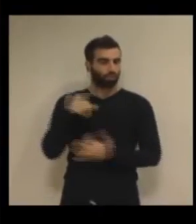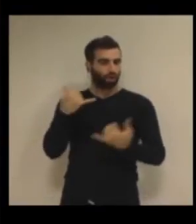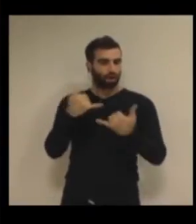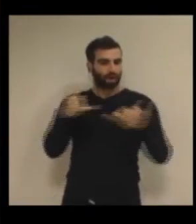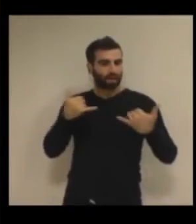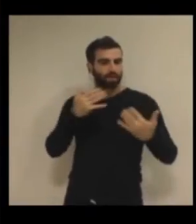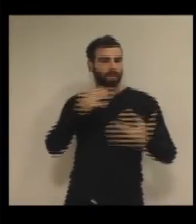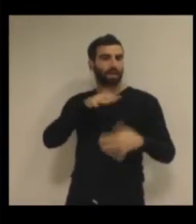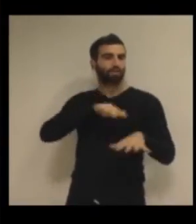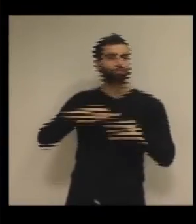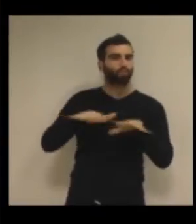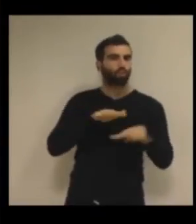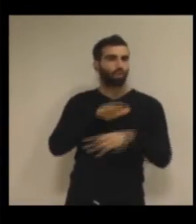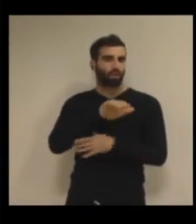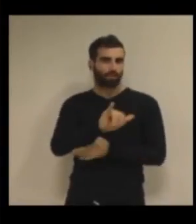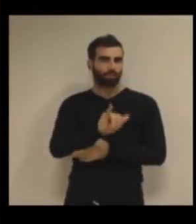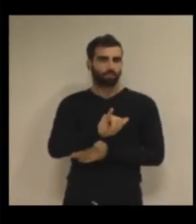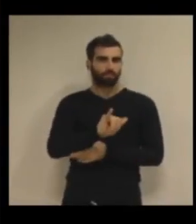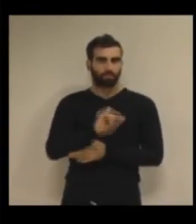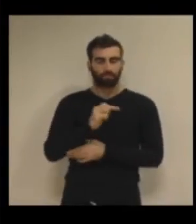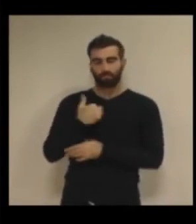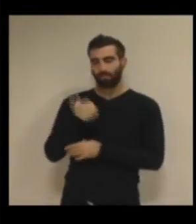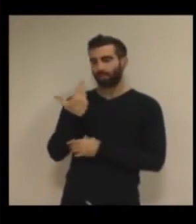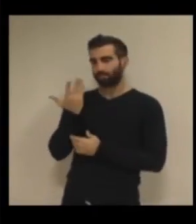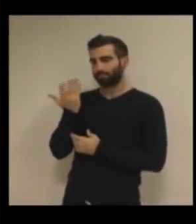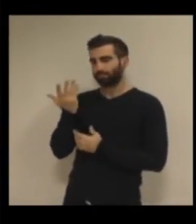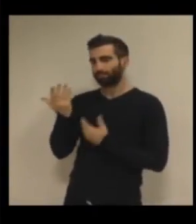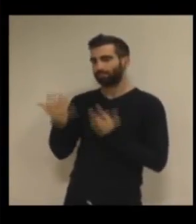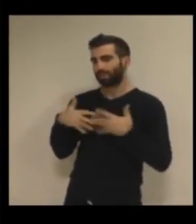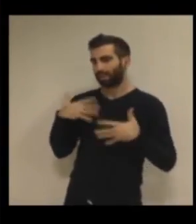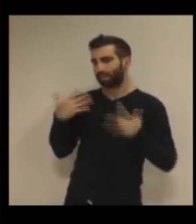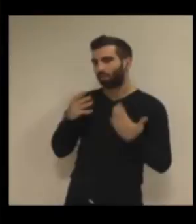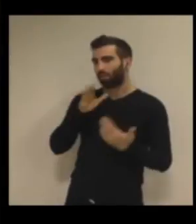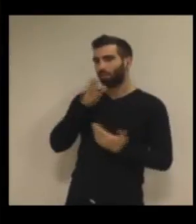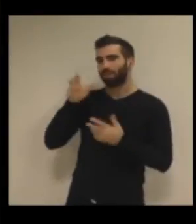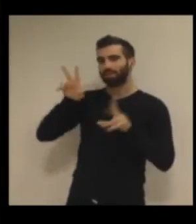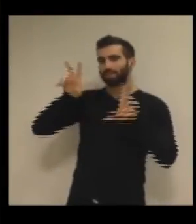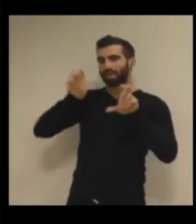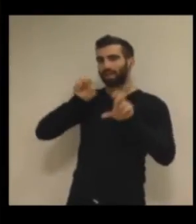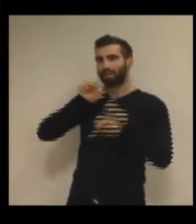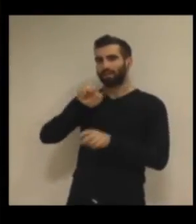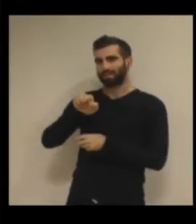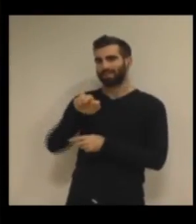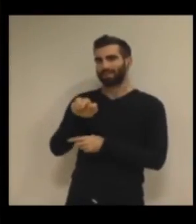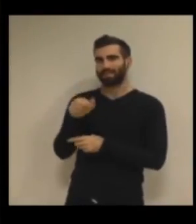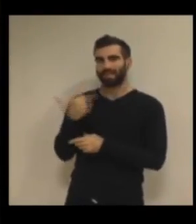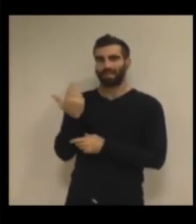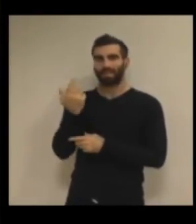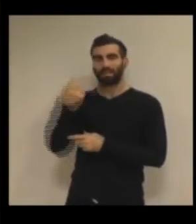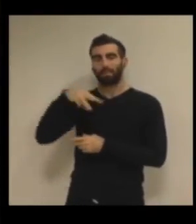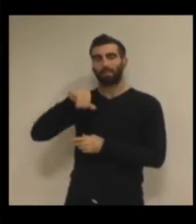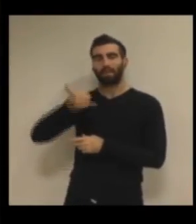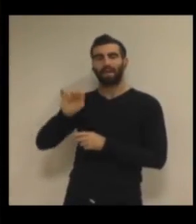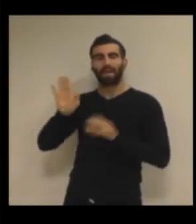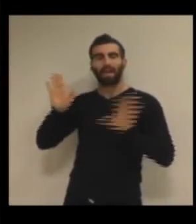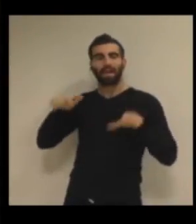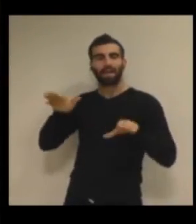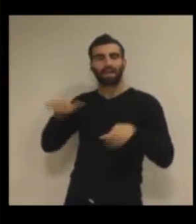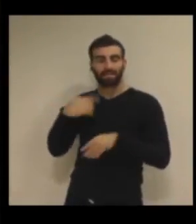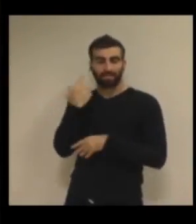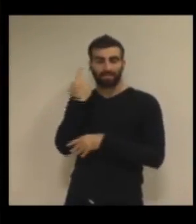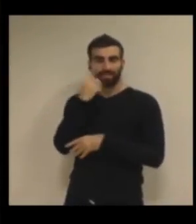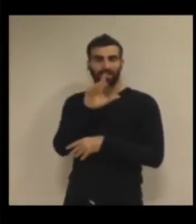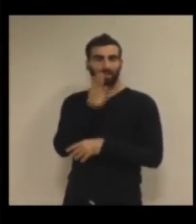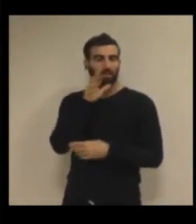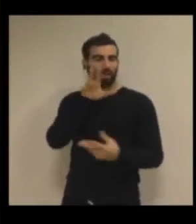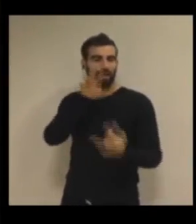actuación. Me alegro que saques ese tema, Gustavo, porque Miguel Ángel lo sabe, que hemos hablado muchas veces,